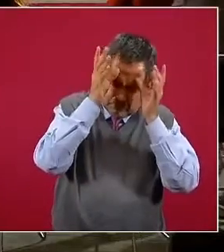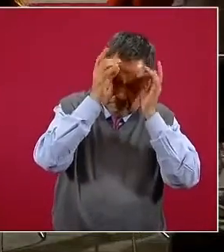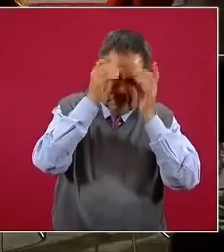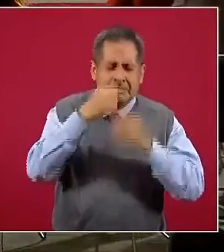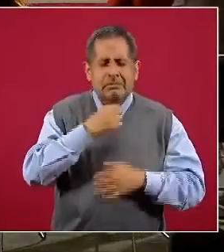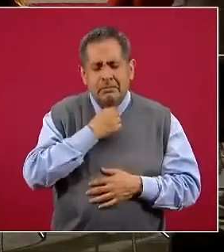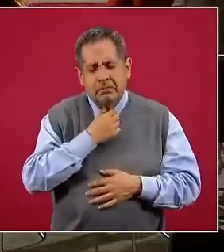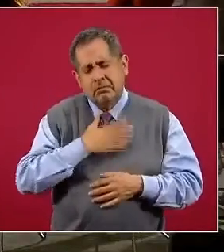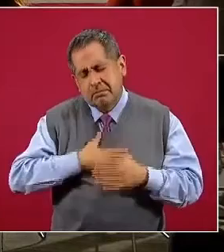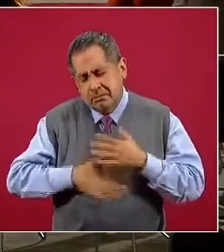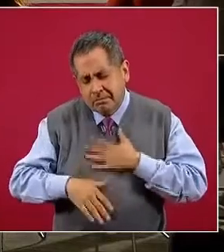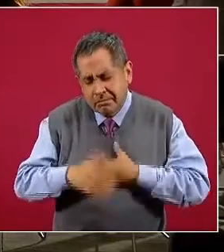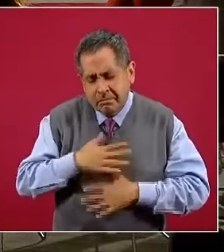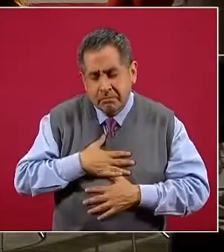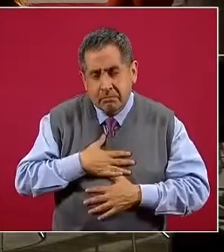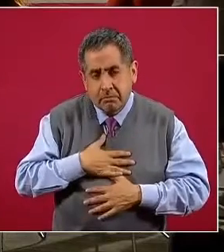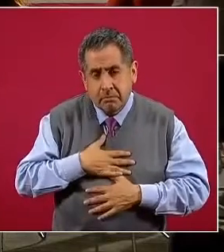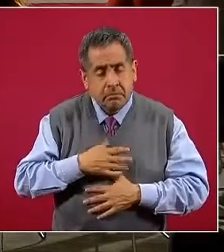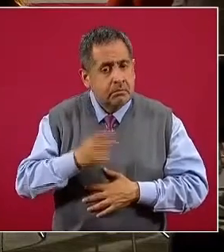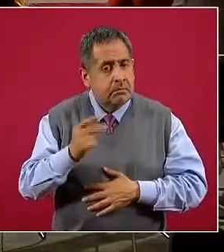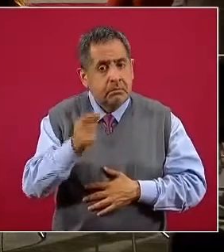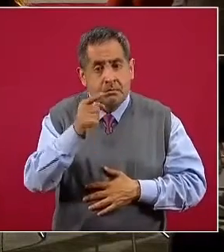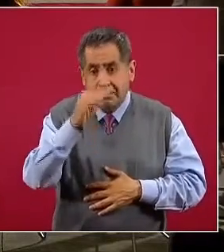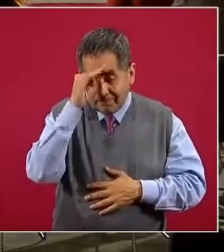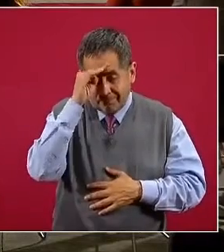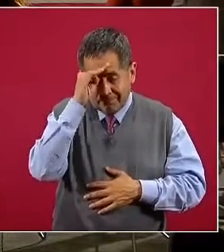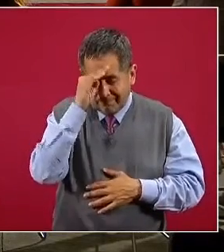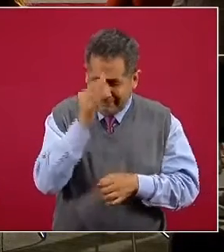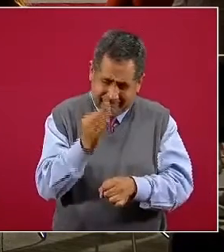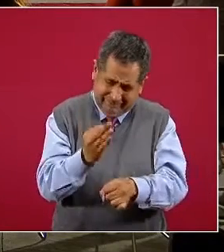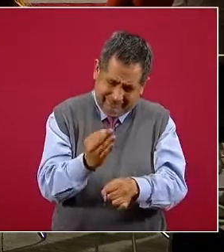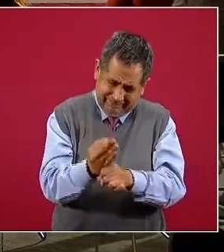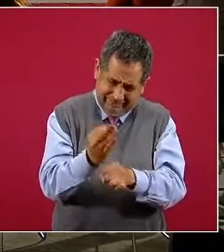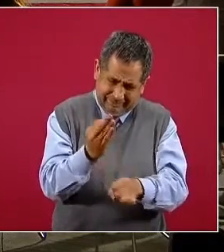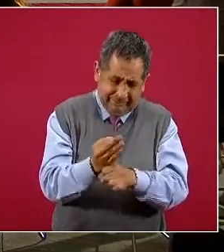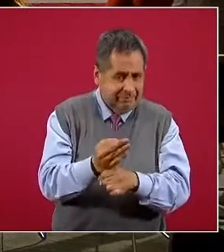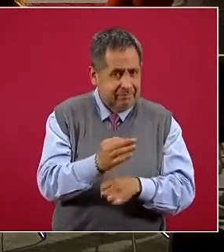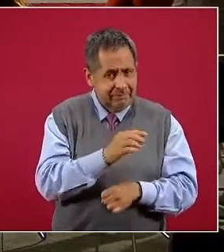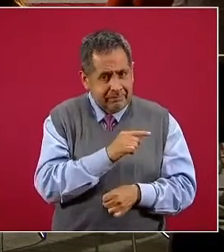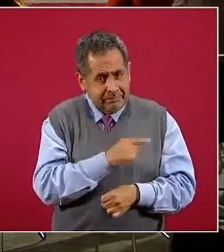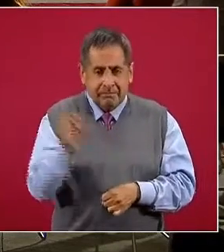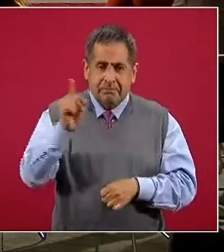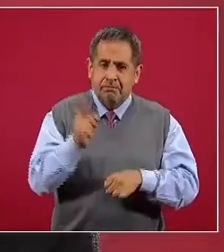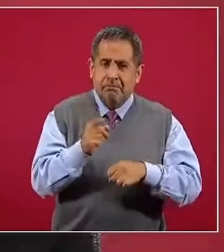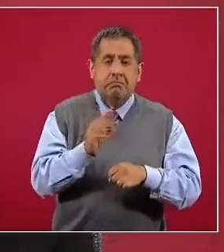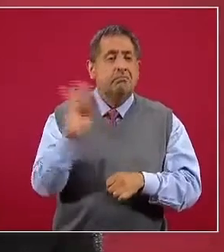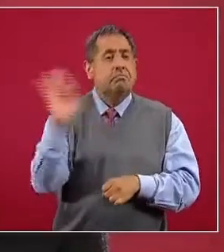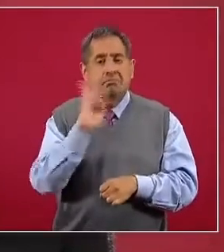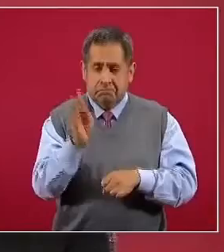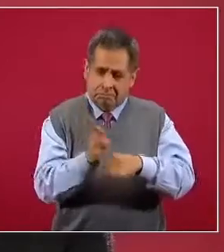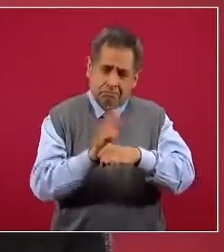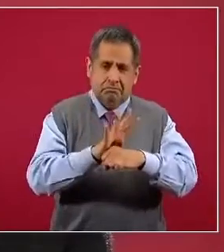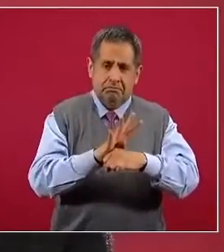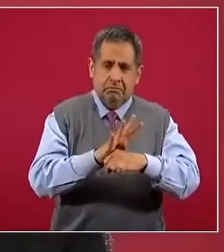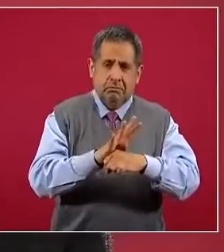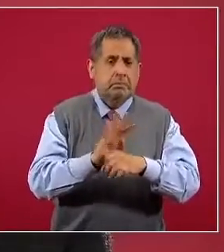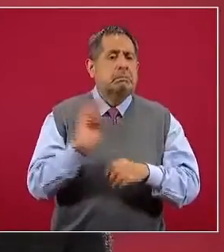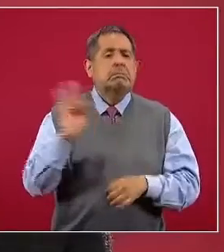garganta, fatiga, piensen por favor que la primera posibilidad diagnóstica es COVID-19. Puede ser